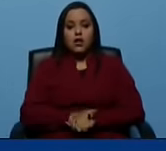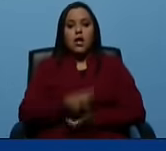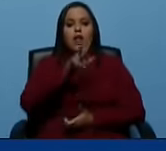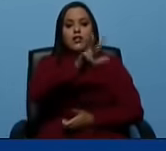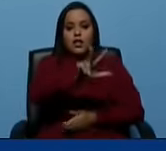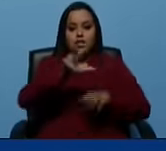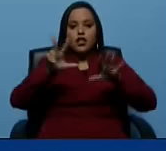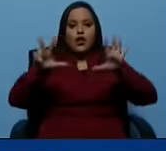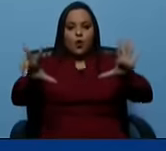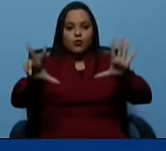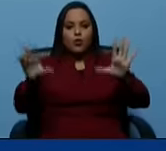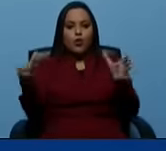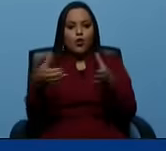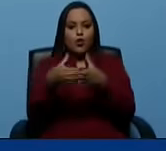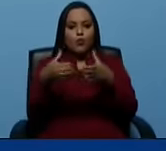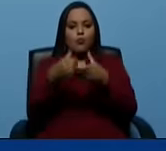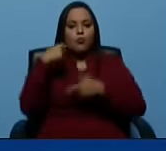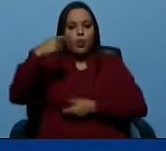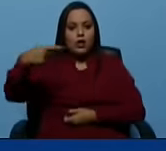38 partidos políticos.